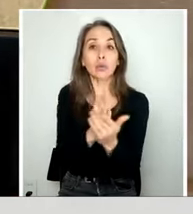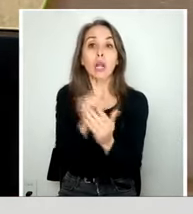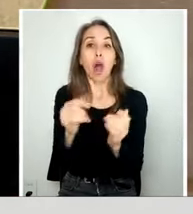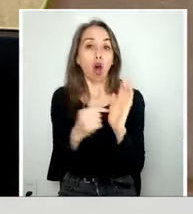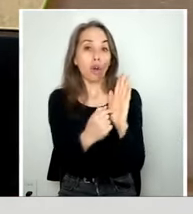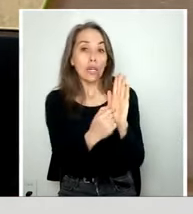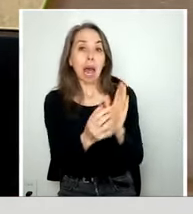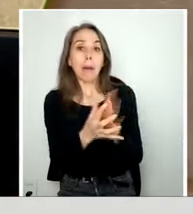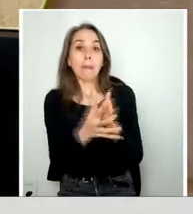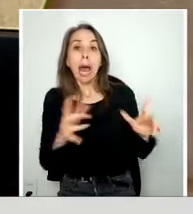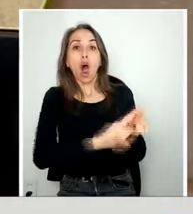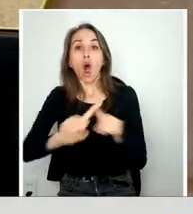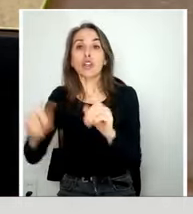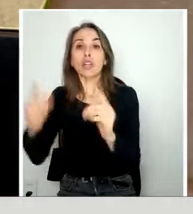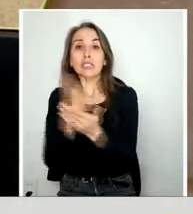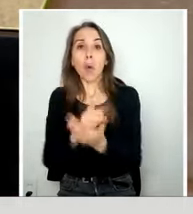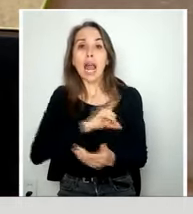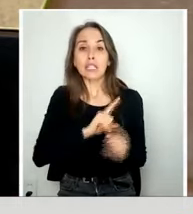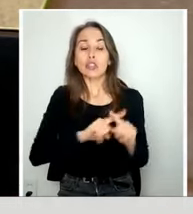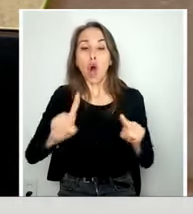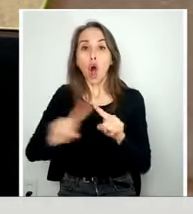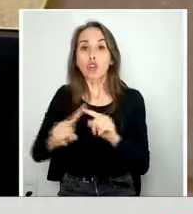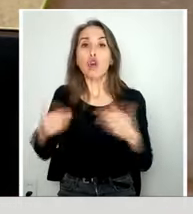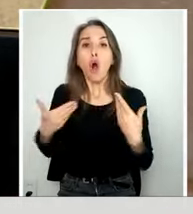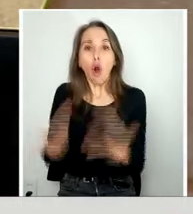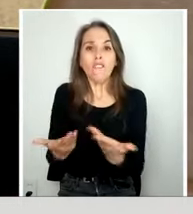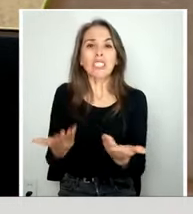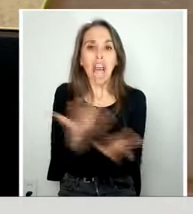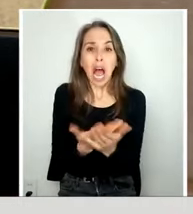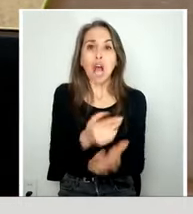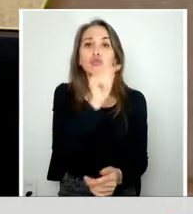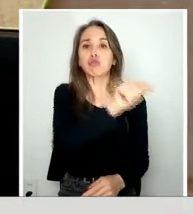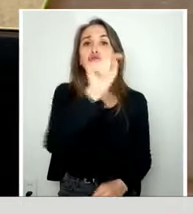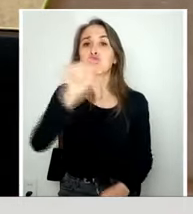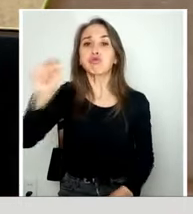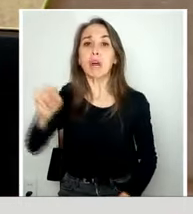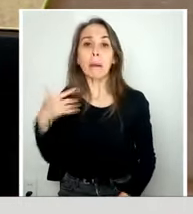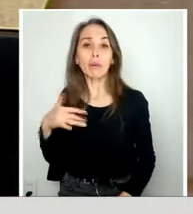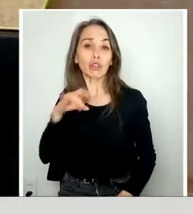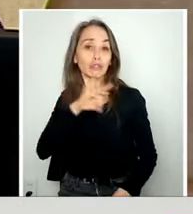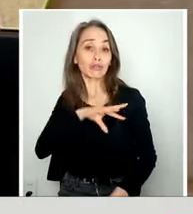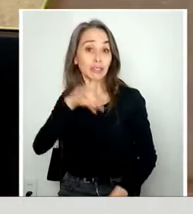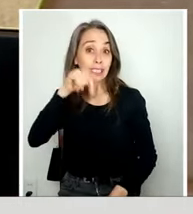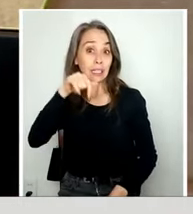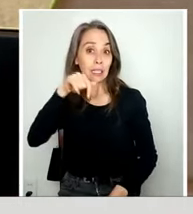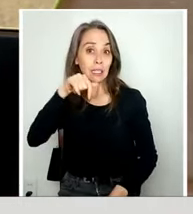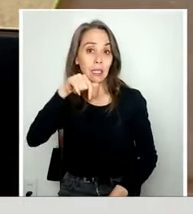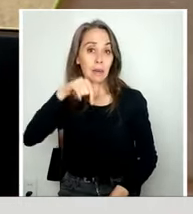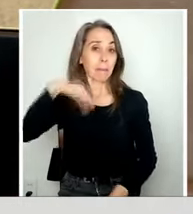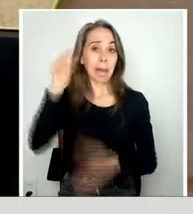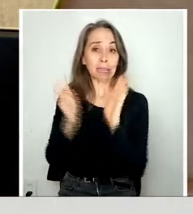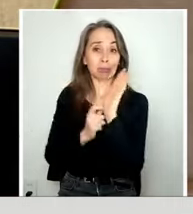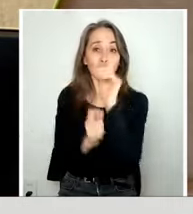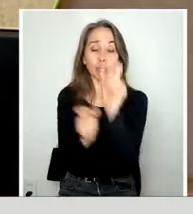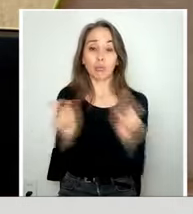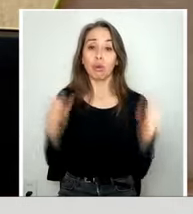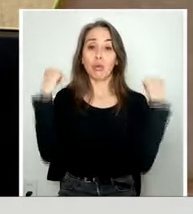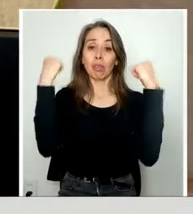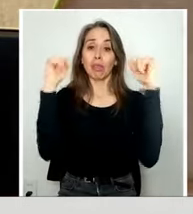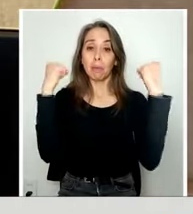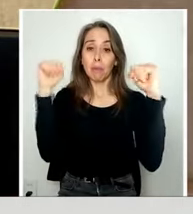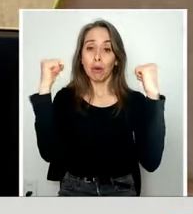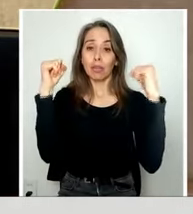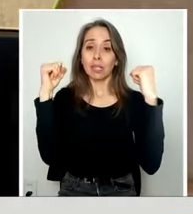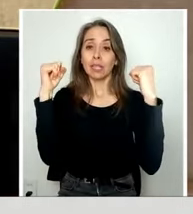y eso tremendamente relevante presidenta porque estamos en un país donde en general los deportistas sobre todo aquellos que vienen